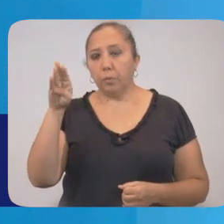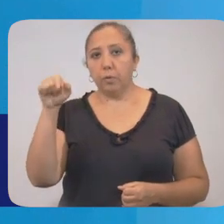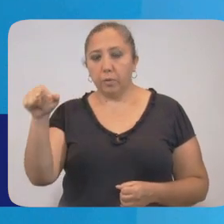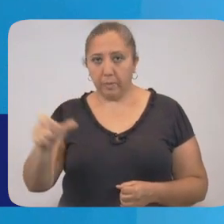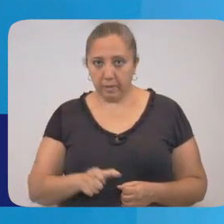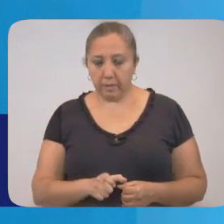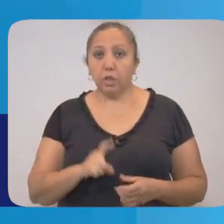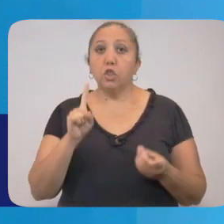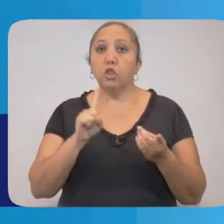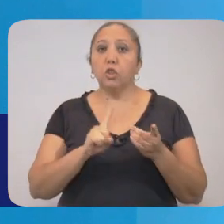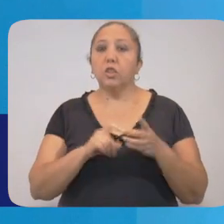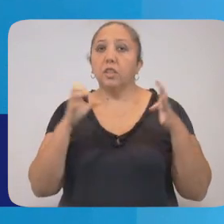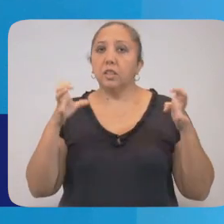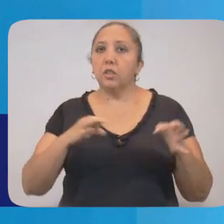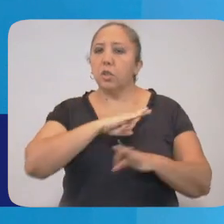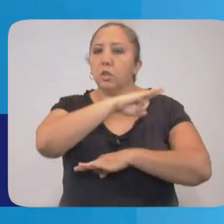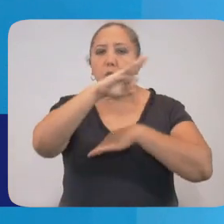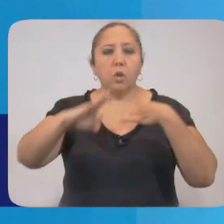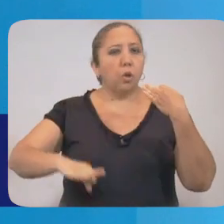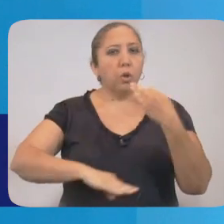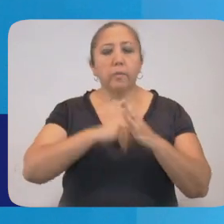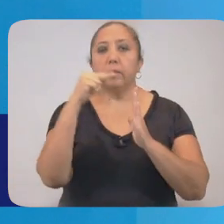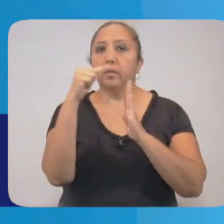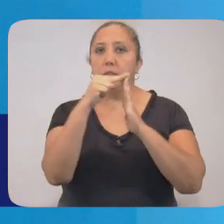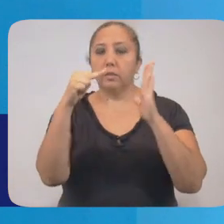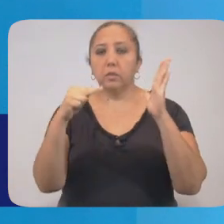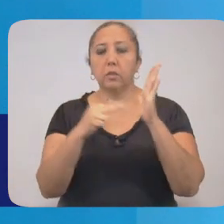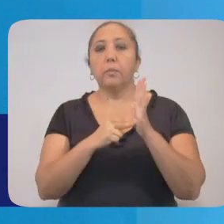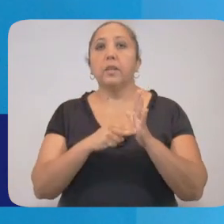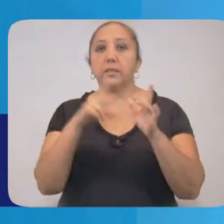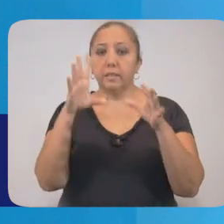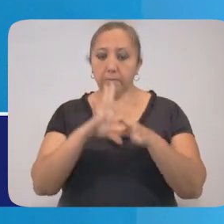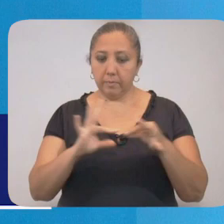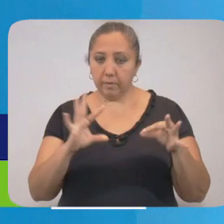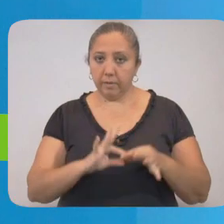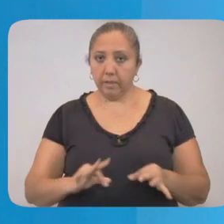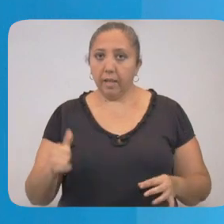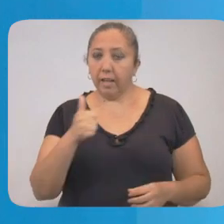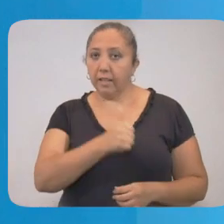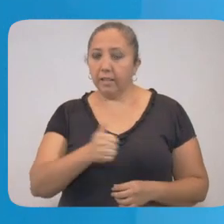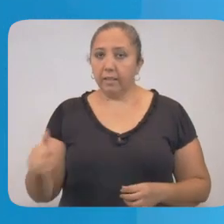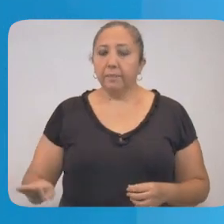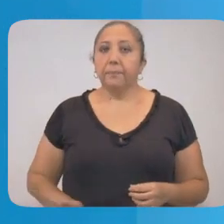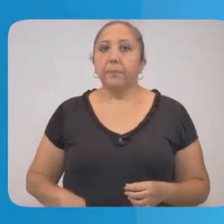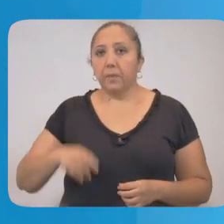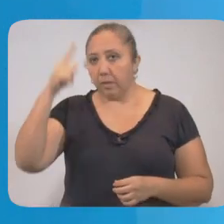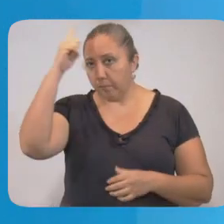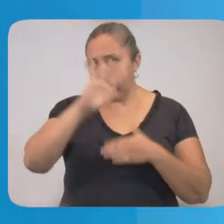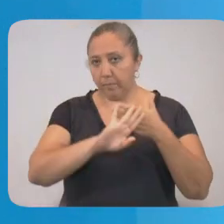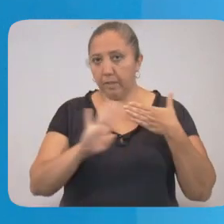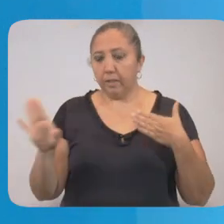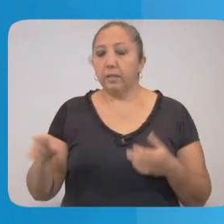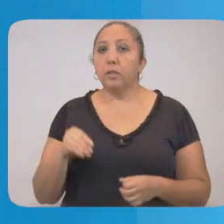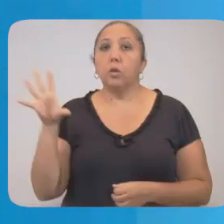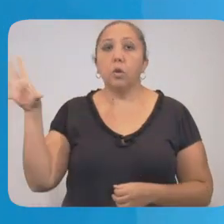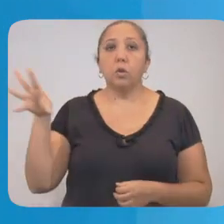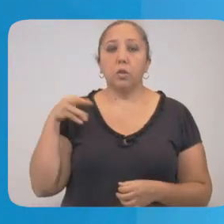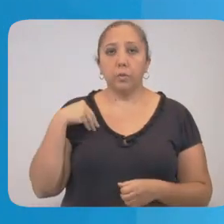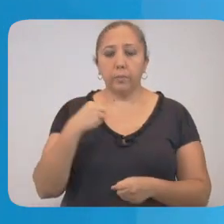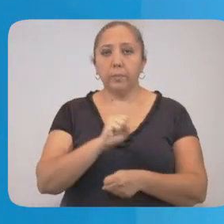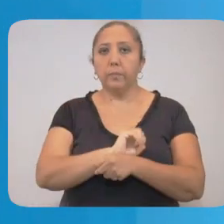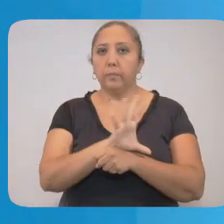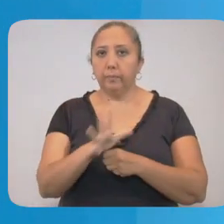reactivacion.yucatan.gob.mx, donde se encuentran todos los protocolos sanitarios específicos a cada giro comercial para prevenir y evitar contagios